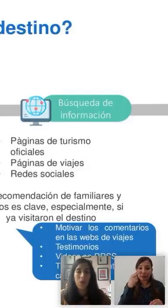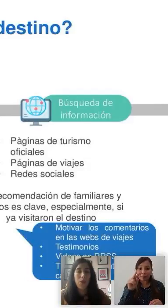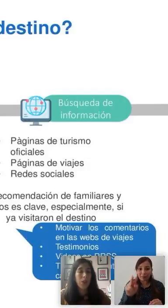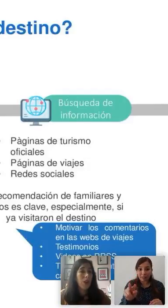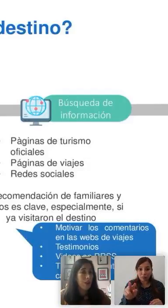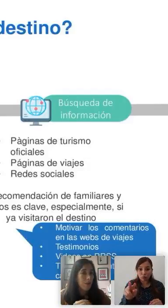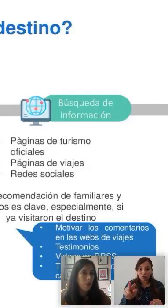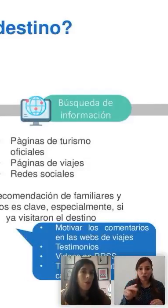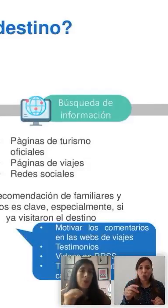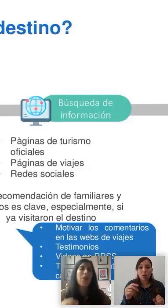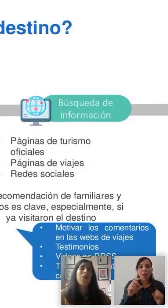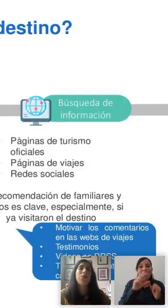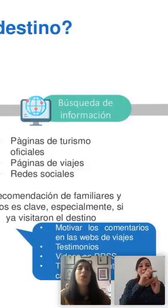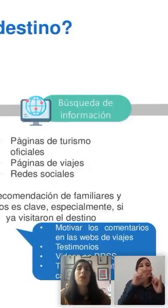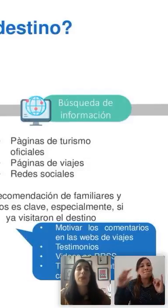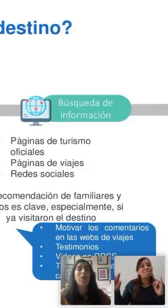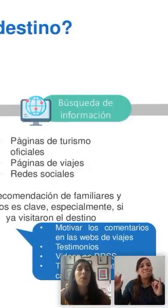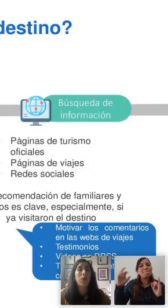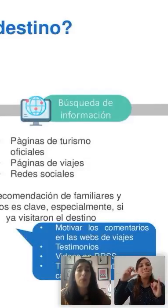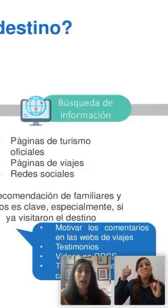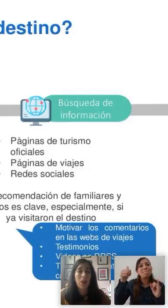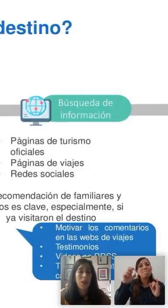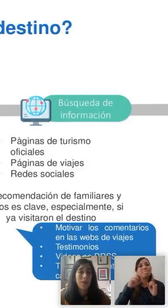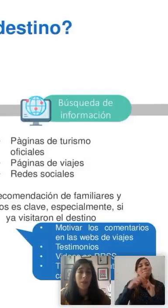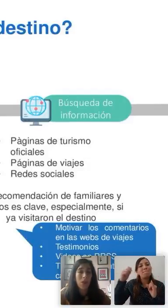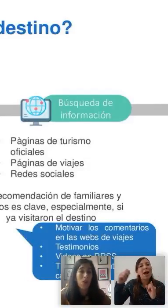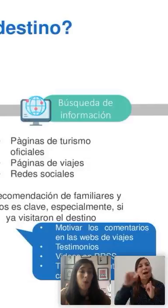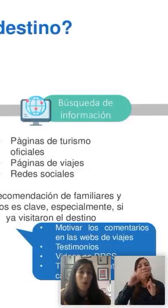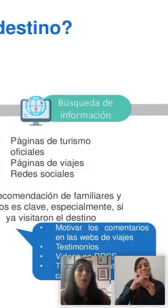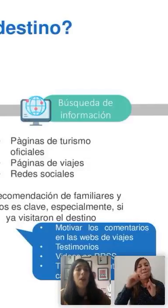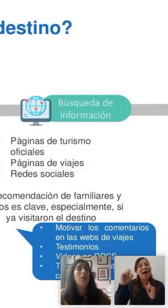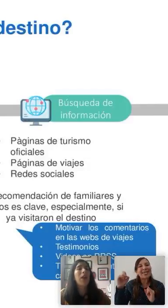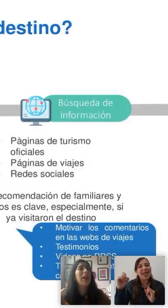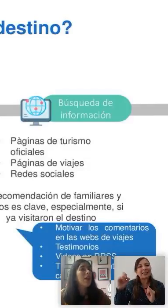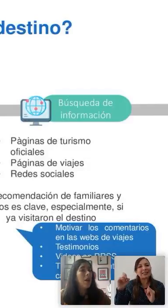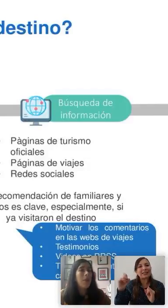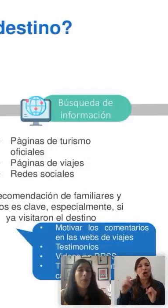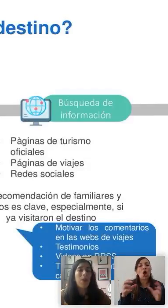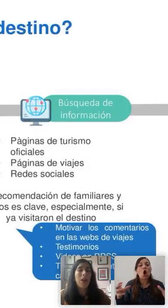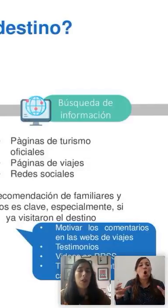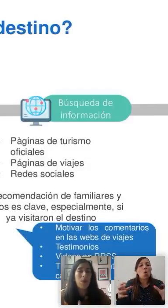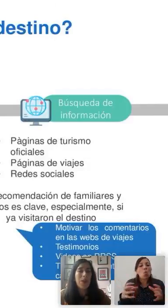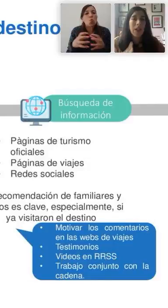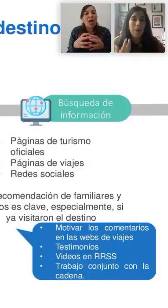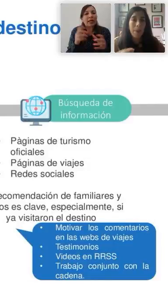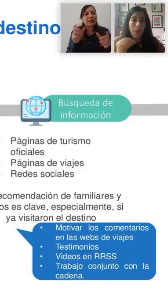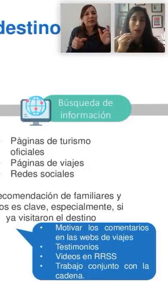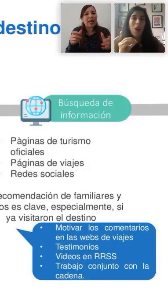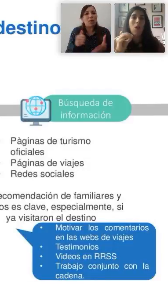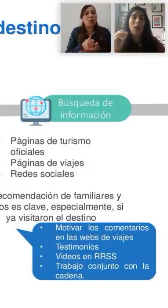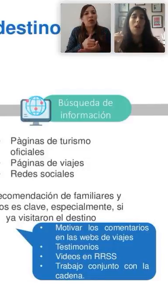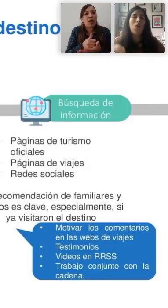consejos que podemos tener nosotros de repente como turoperadores o como gobiernos regionales para poder comenzar a